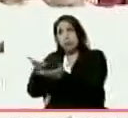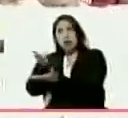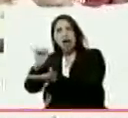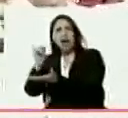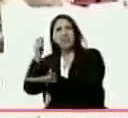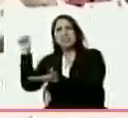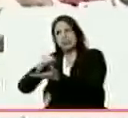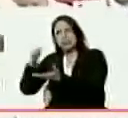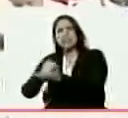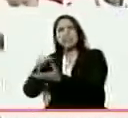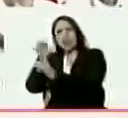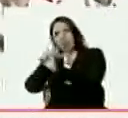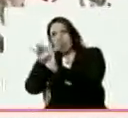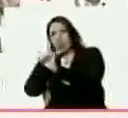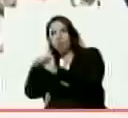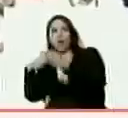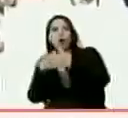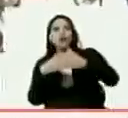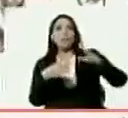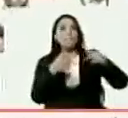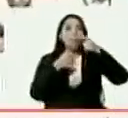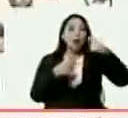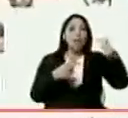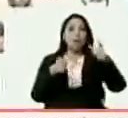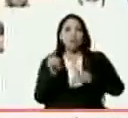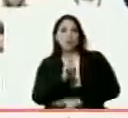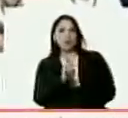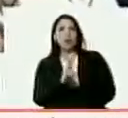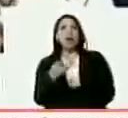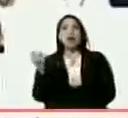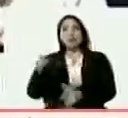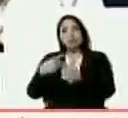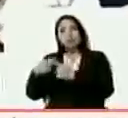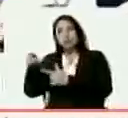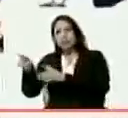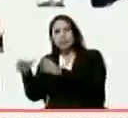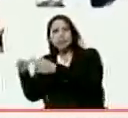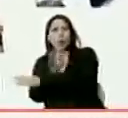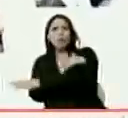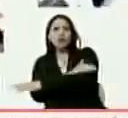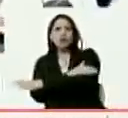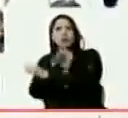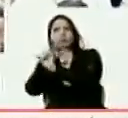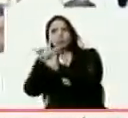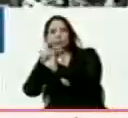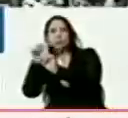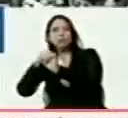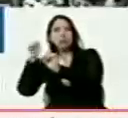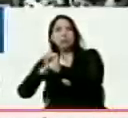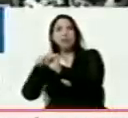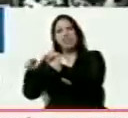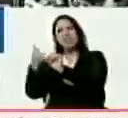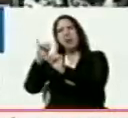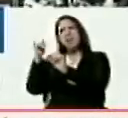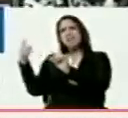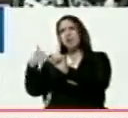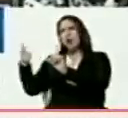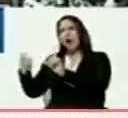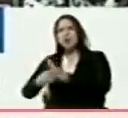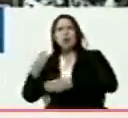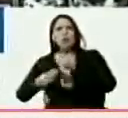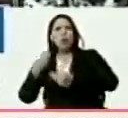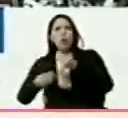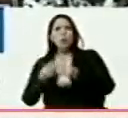ellos sí están conspirando contra el pueblo. Ellos sí están conspirando contra el pueblo. Allá están buscando cómo